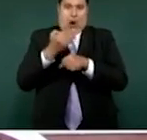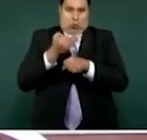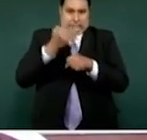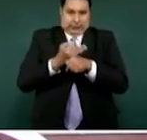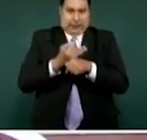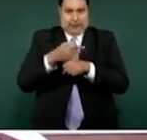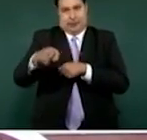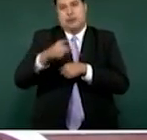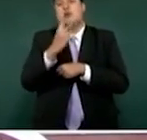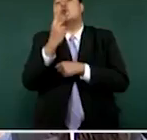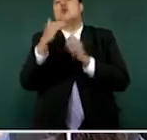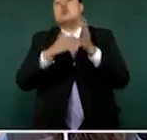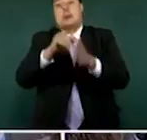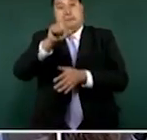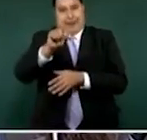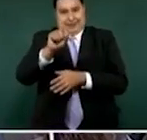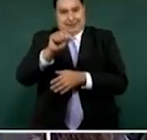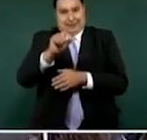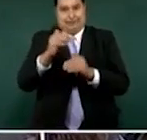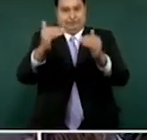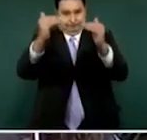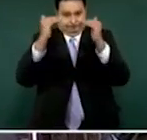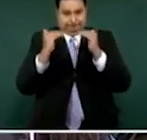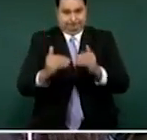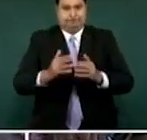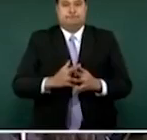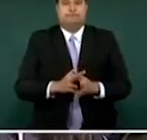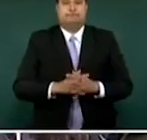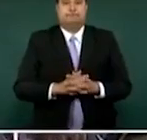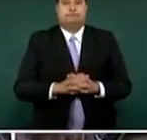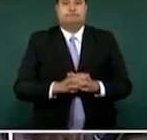2020. La que sigue, por favor.